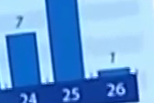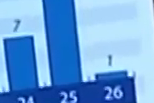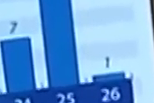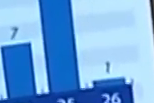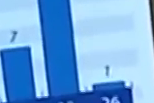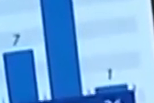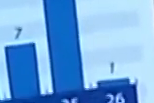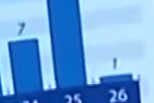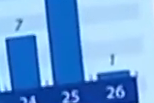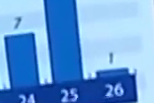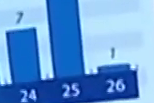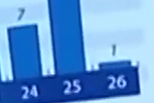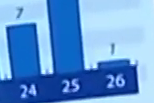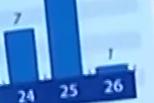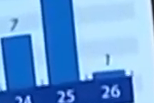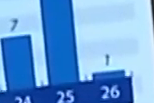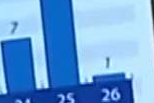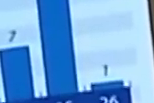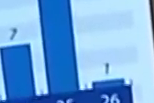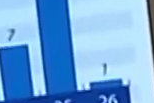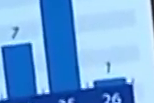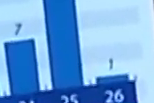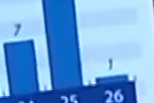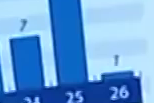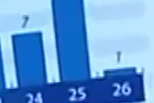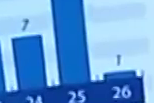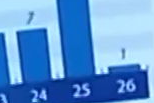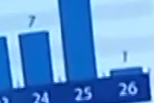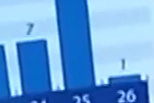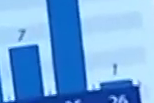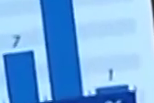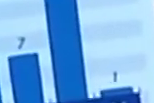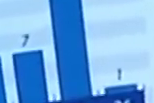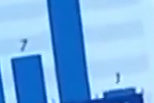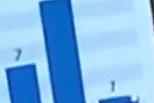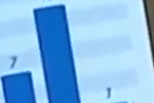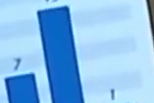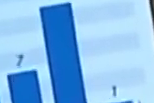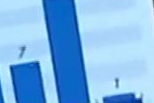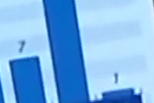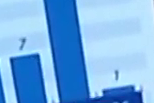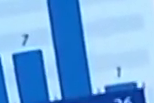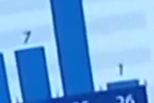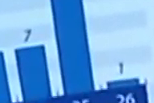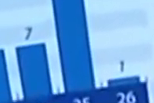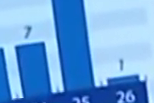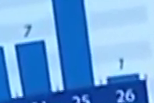de la gravedad va está estable y en fase de recuperación